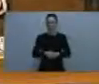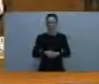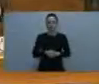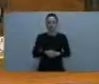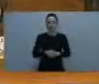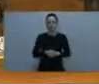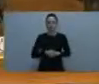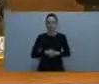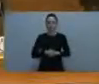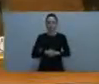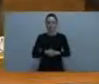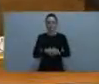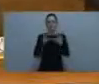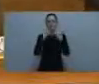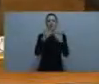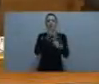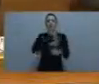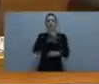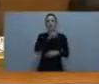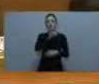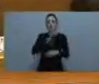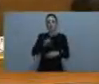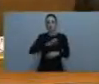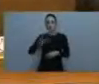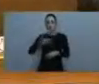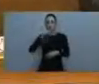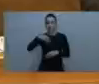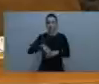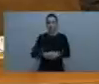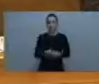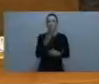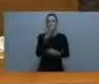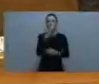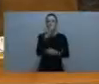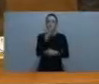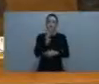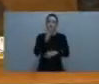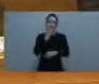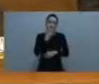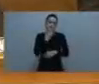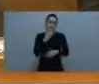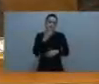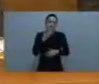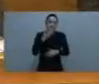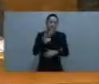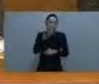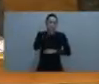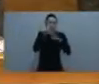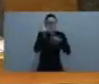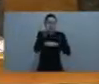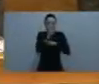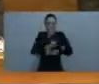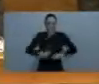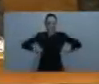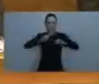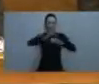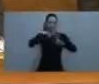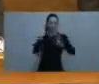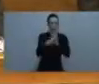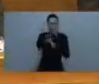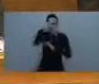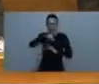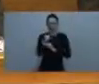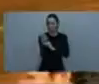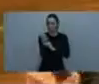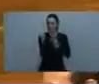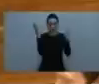Gracias, señora Fernández. Señor presidente, tiene la palabra. Sí, yo creo que toda la Cámara sabe que no cuento con ese apoyo. Así